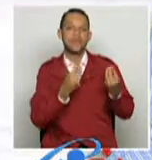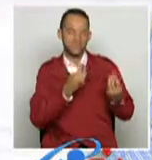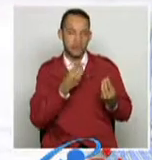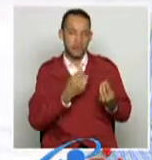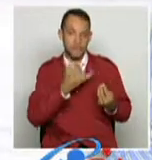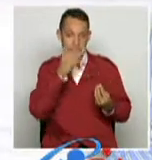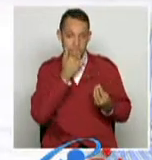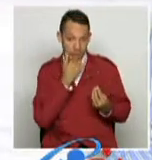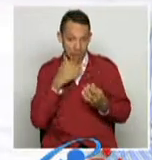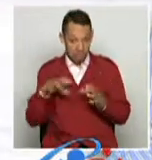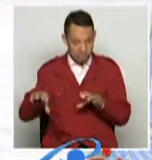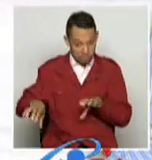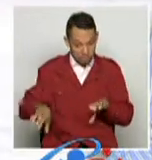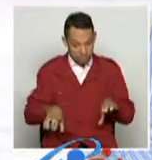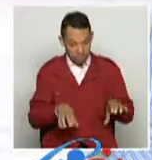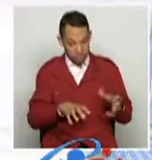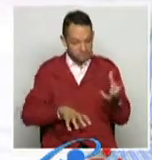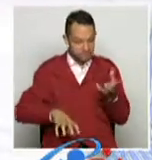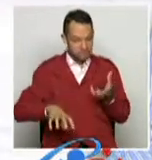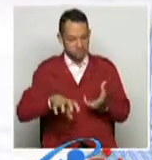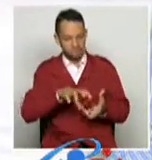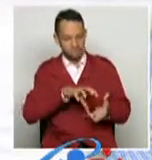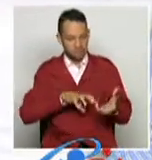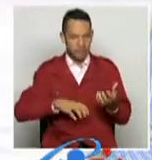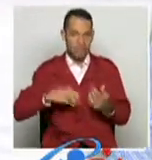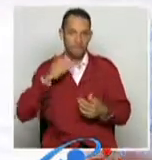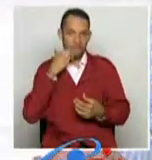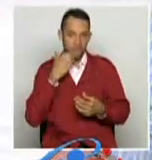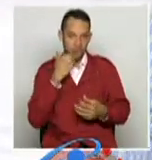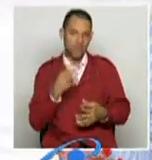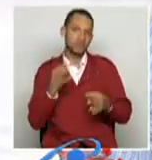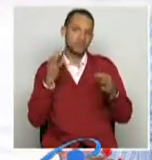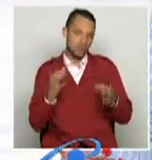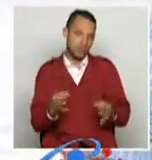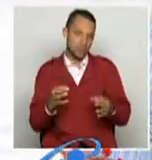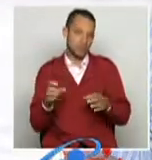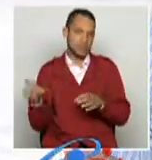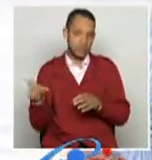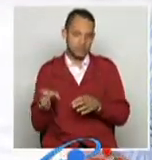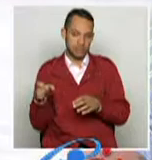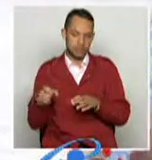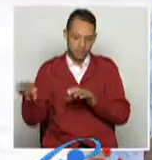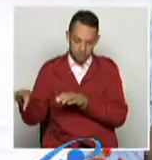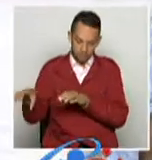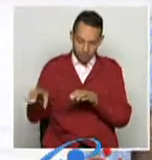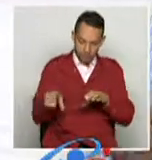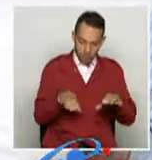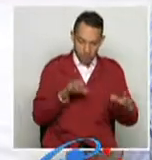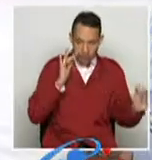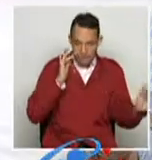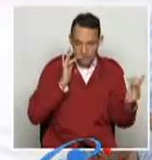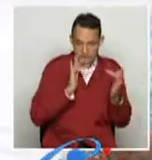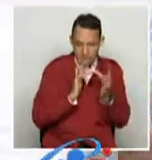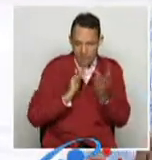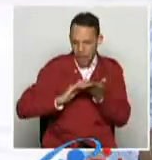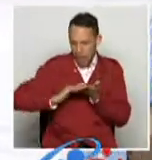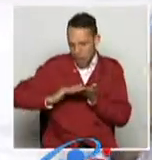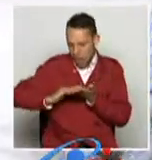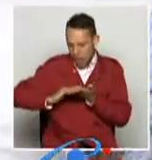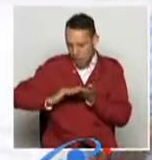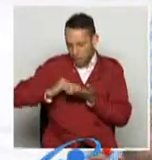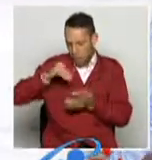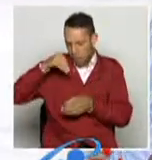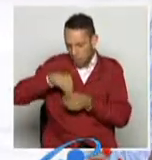maravillosa, se enferme o permanezca en buen estado. Y hay que hacerle mantenimiento. No solamente a los vehículos, a